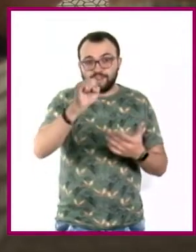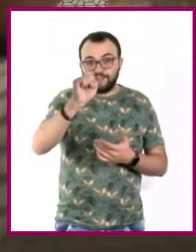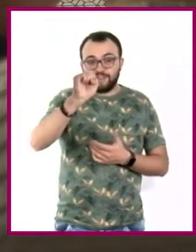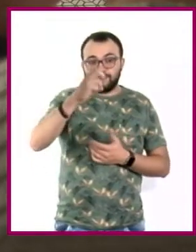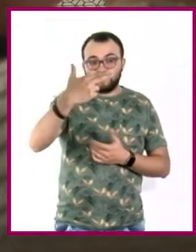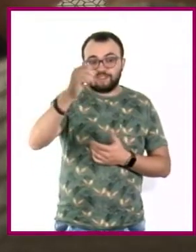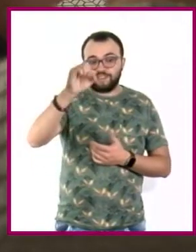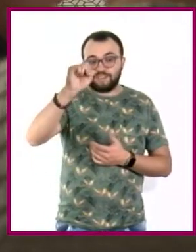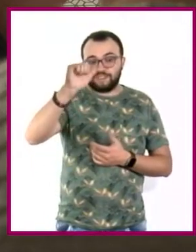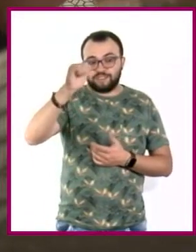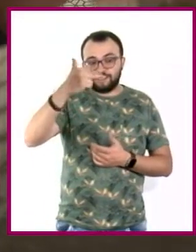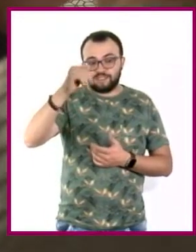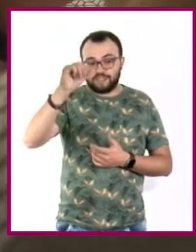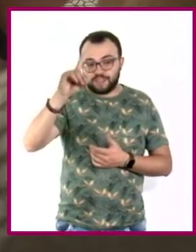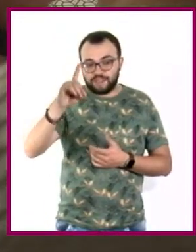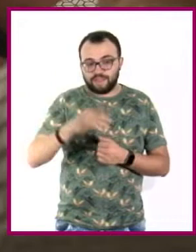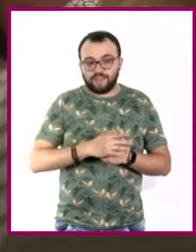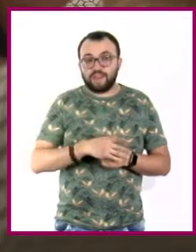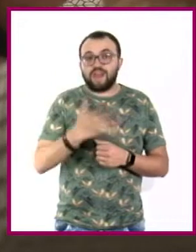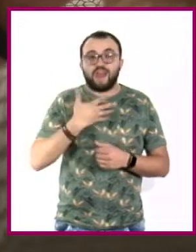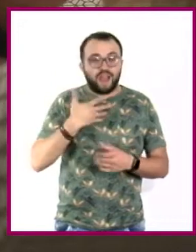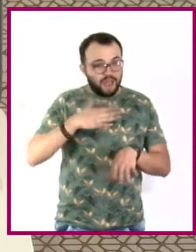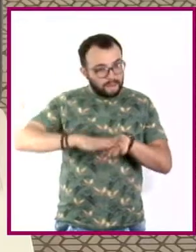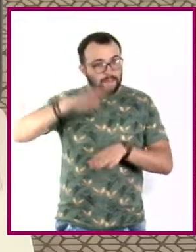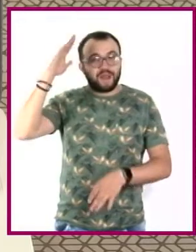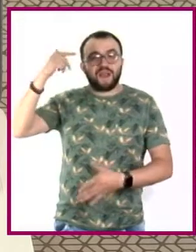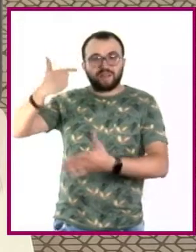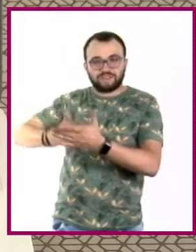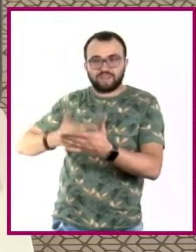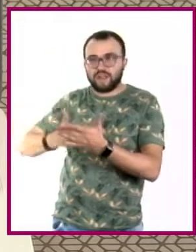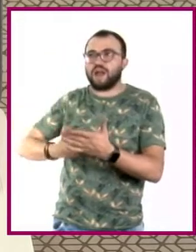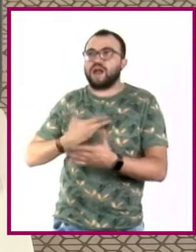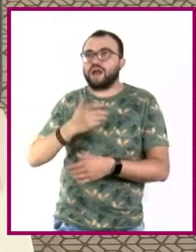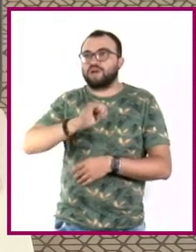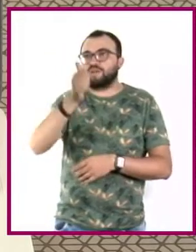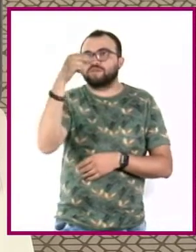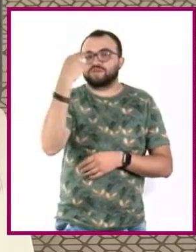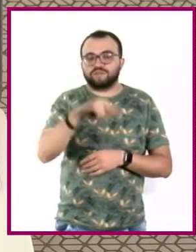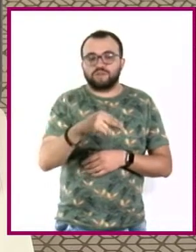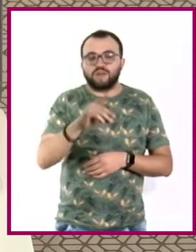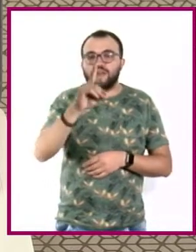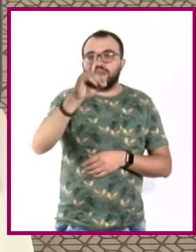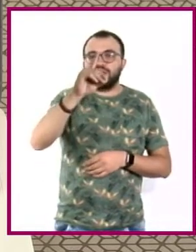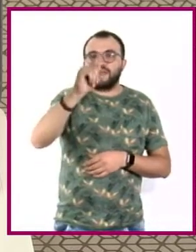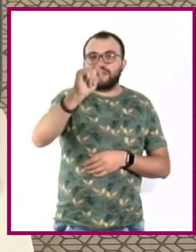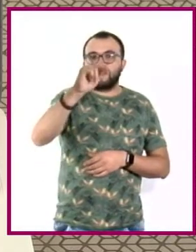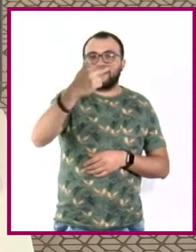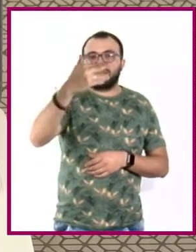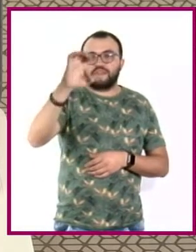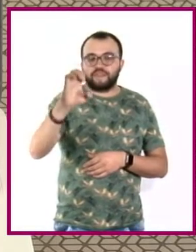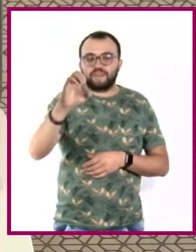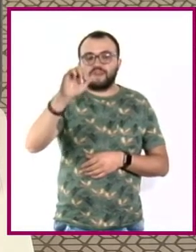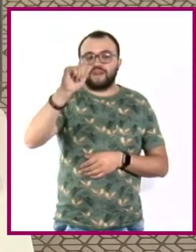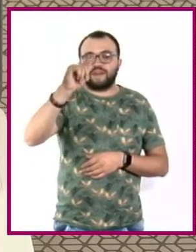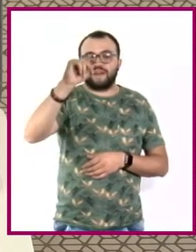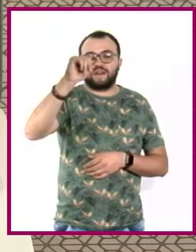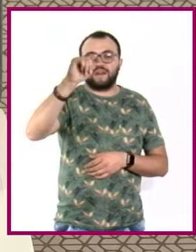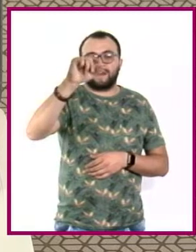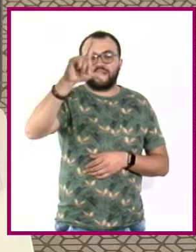están llenando muchísimas bases de datos, hay otro que se llama The Atlas of Cultural